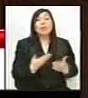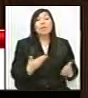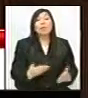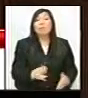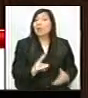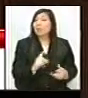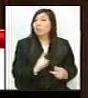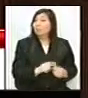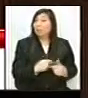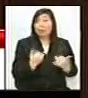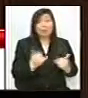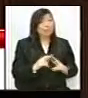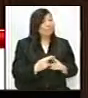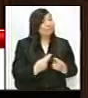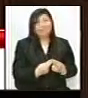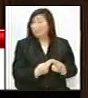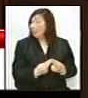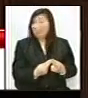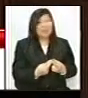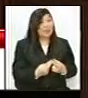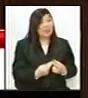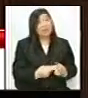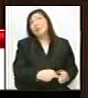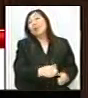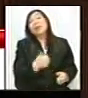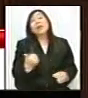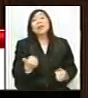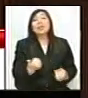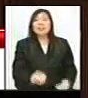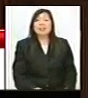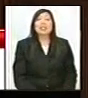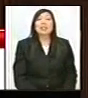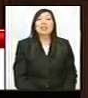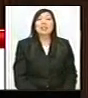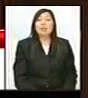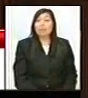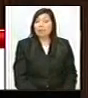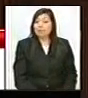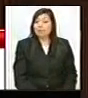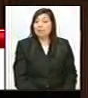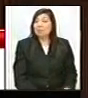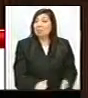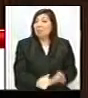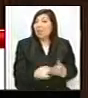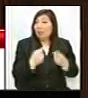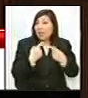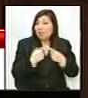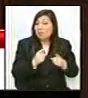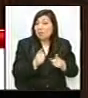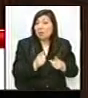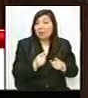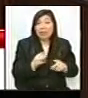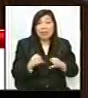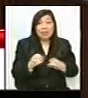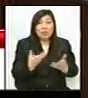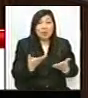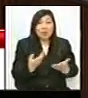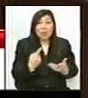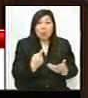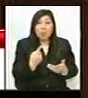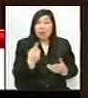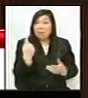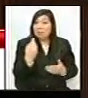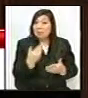no solamente en esta sesión, sino en la sesión anterior incluso, quien informó hizo referencia únicamente a los